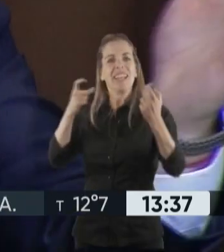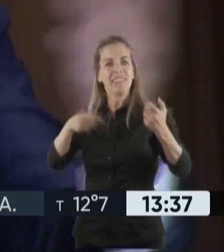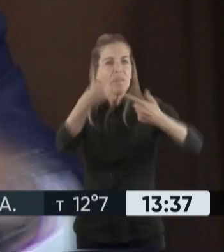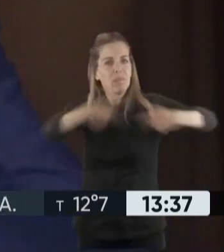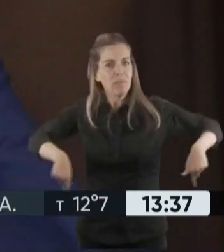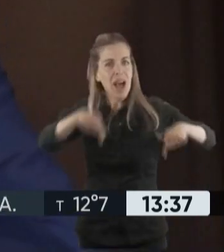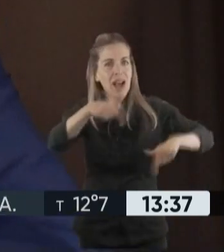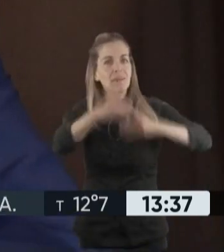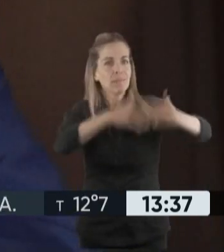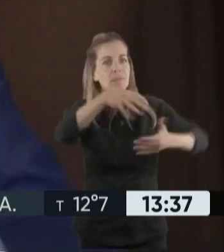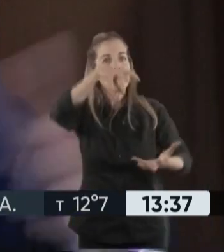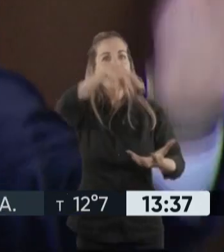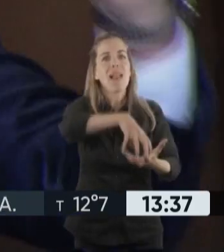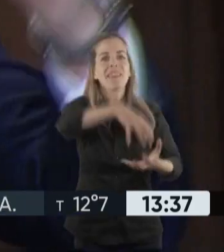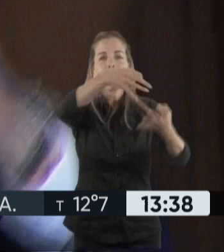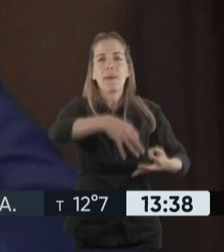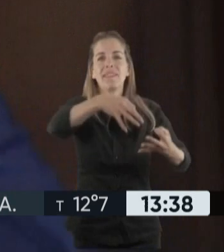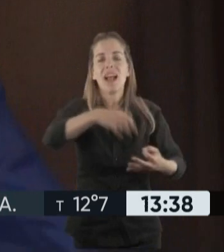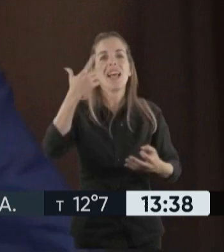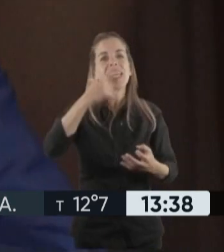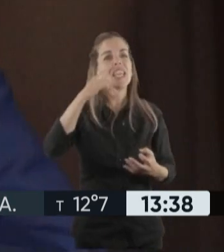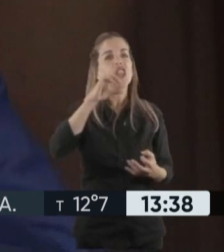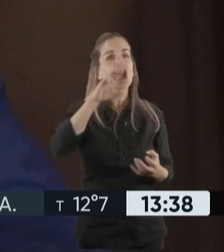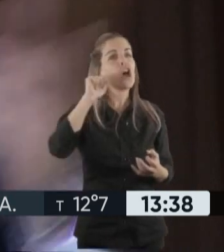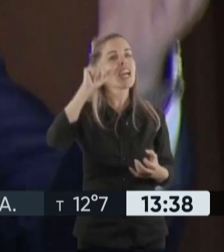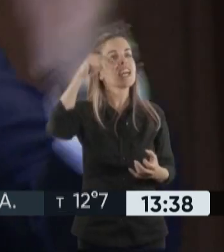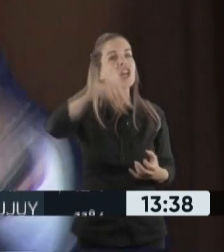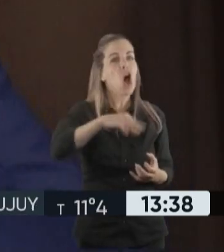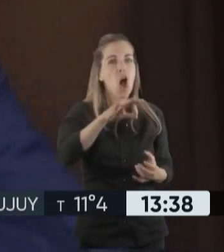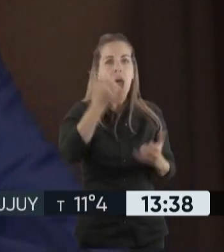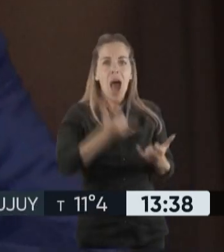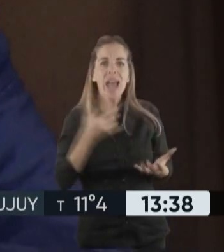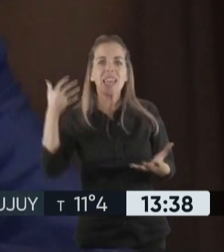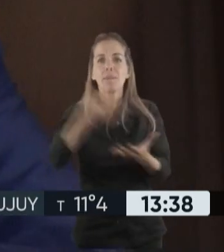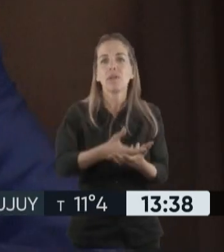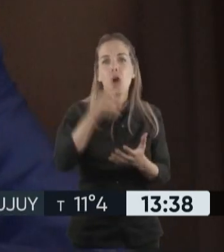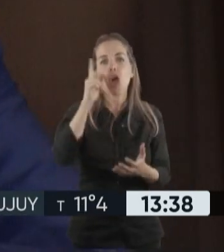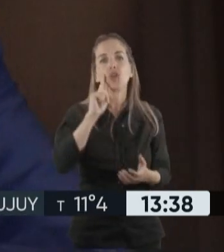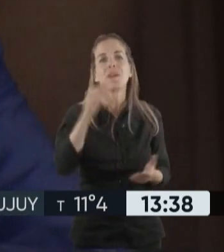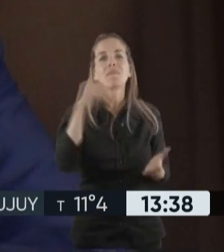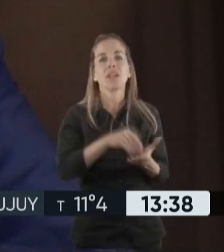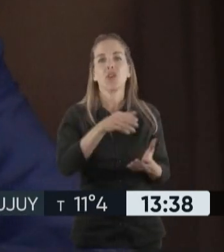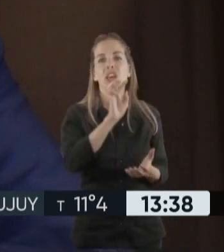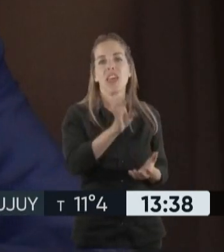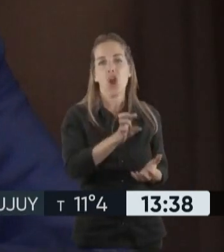estamos desarrollando una planta donde se están invirtiendo más de 8.000 millones de dólares en Río Negro.